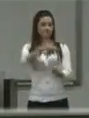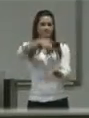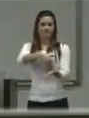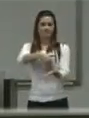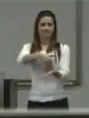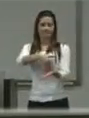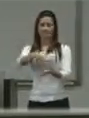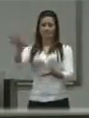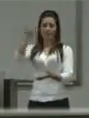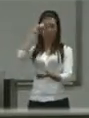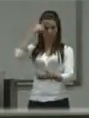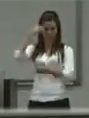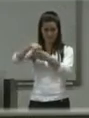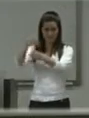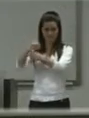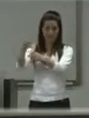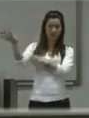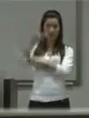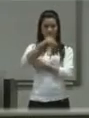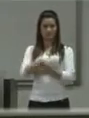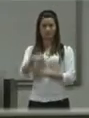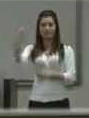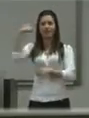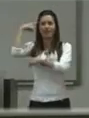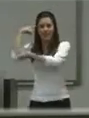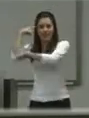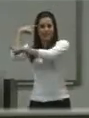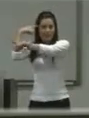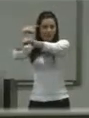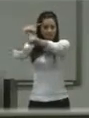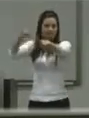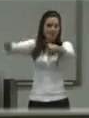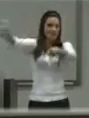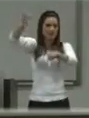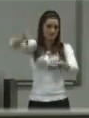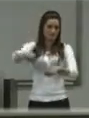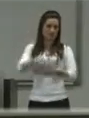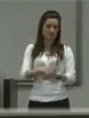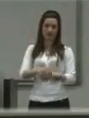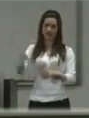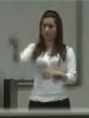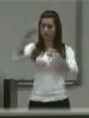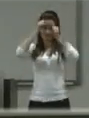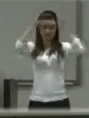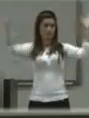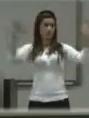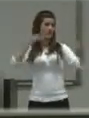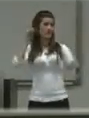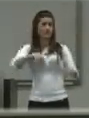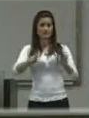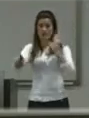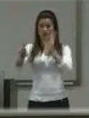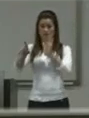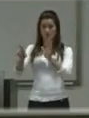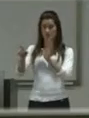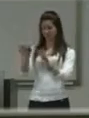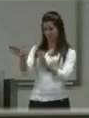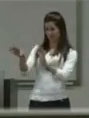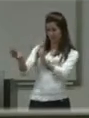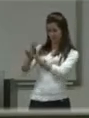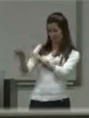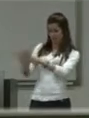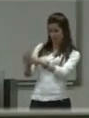que nos falta y siempre digo en discapacidades imaginación Entonces no se puede imaginar un mundo sin interdicción y